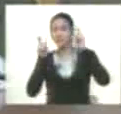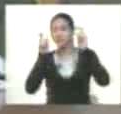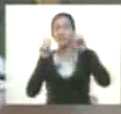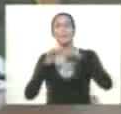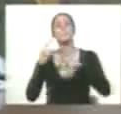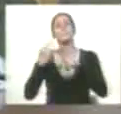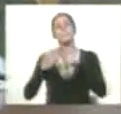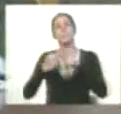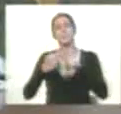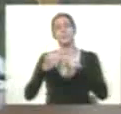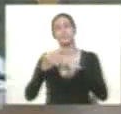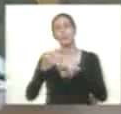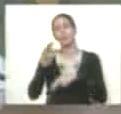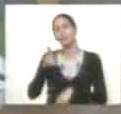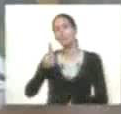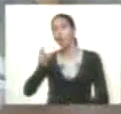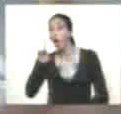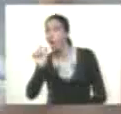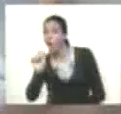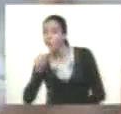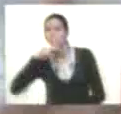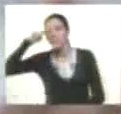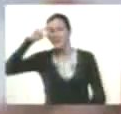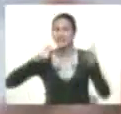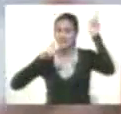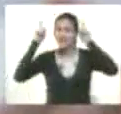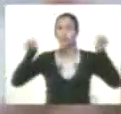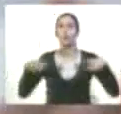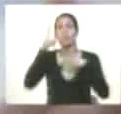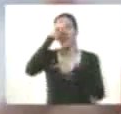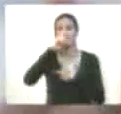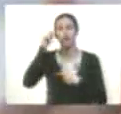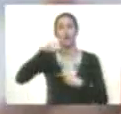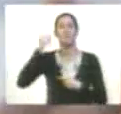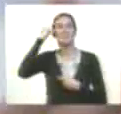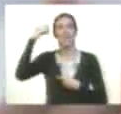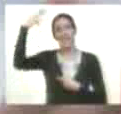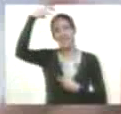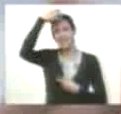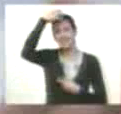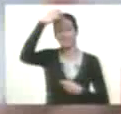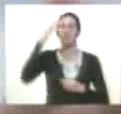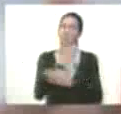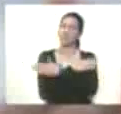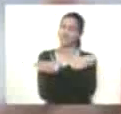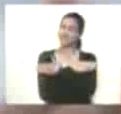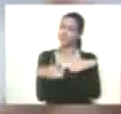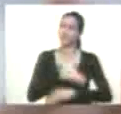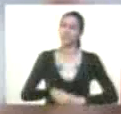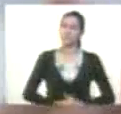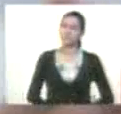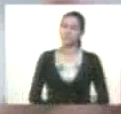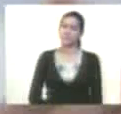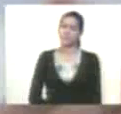nuestro comandante Hugo Chávez Frías, quien está cumpliendo años y está en su Día de Reyes. Felicitaciones.